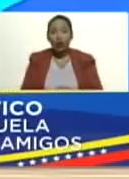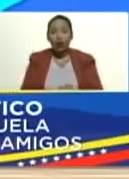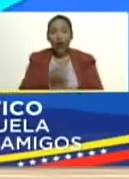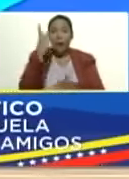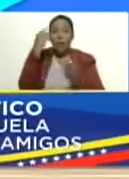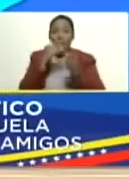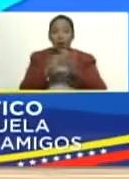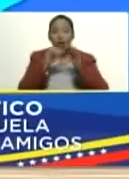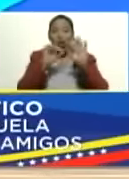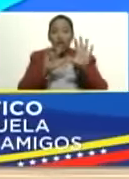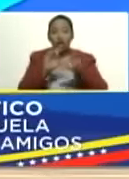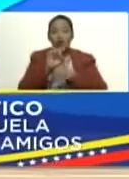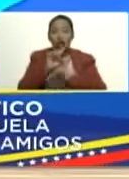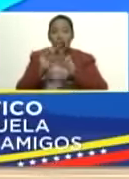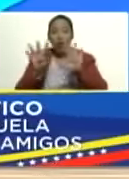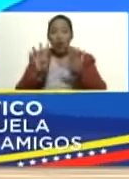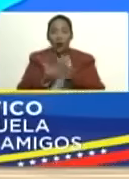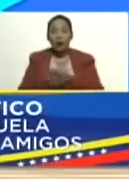agosto